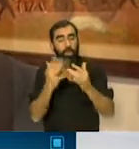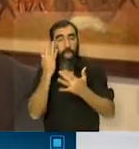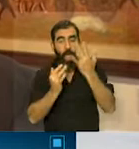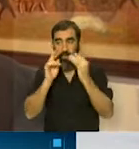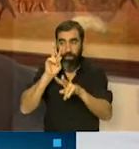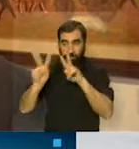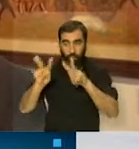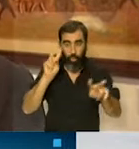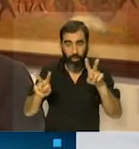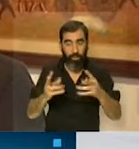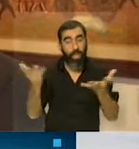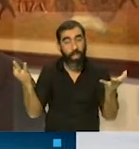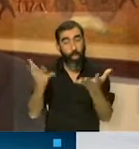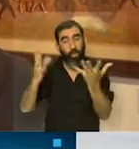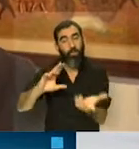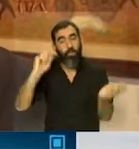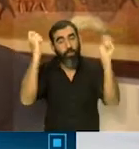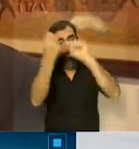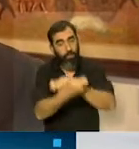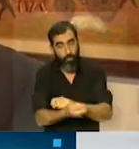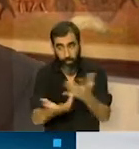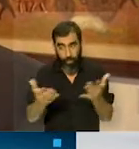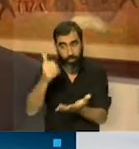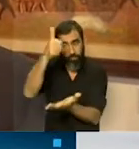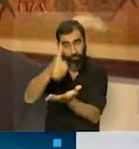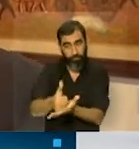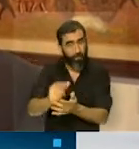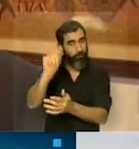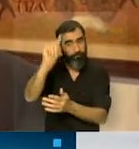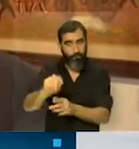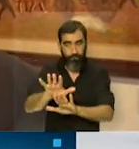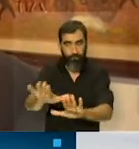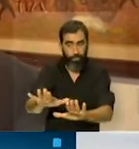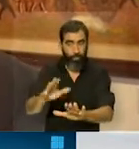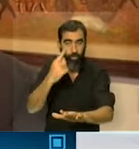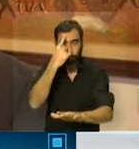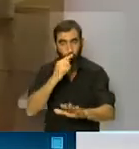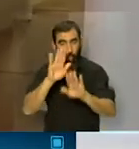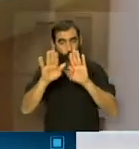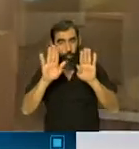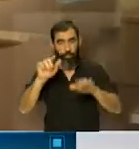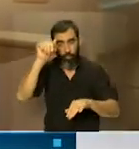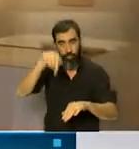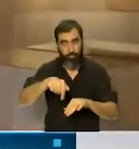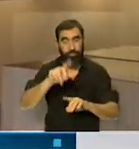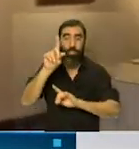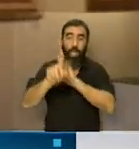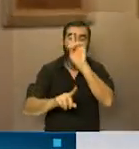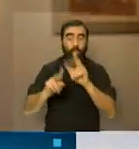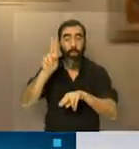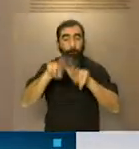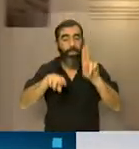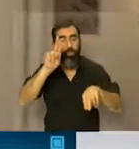Visuales, pasan a formar parte, de modo definitivo, al acervo del Museo Figari. Algunas de estas obras